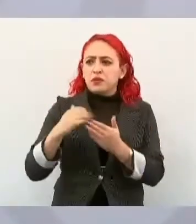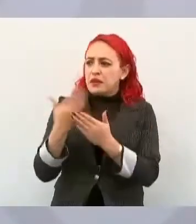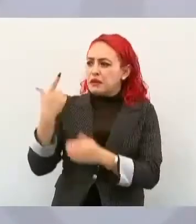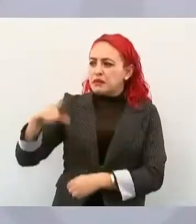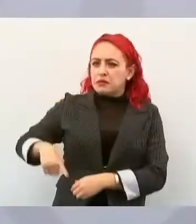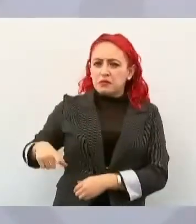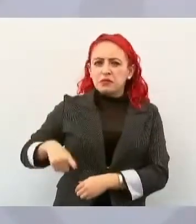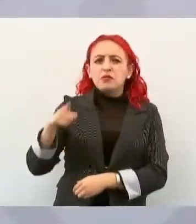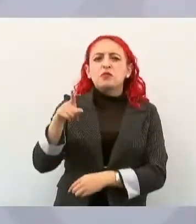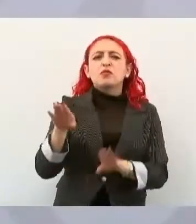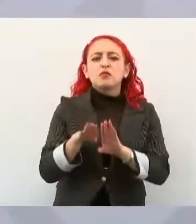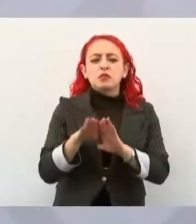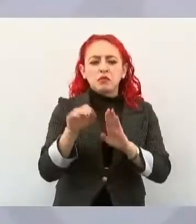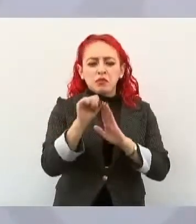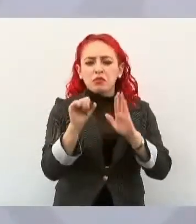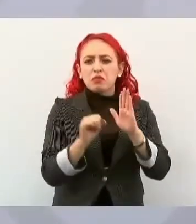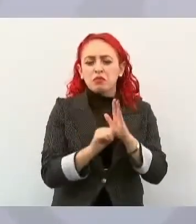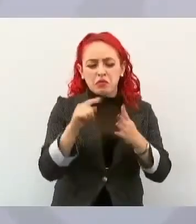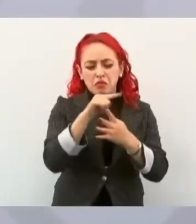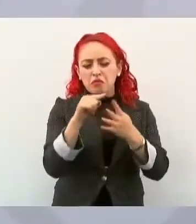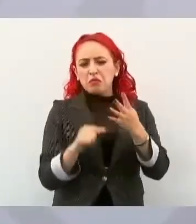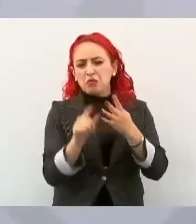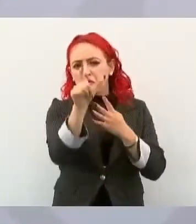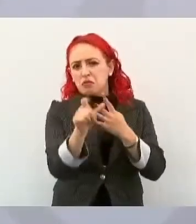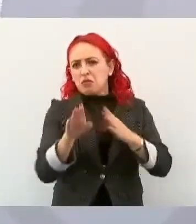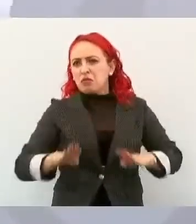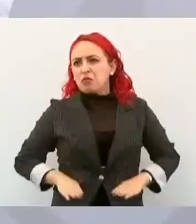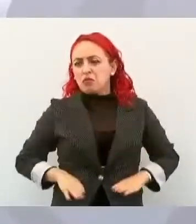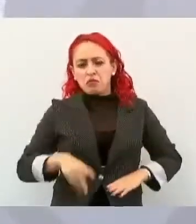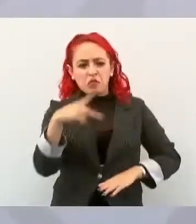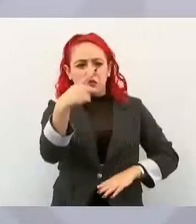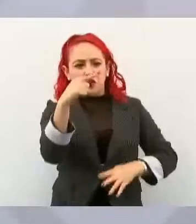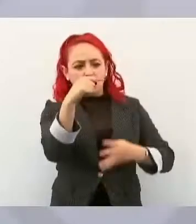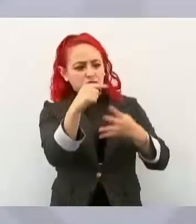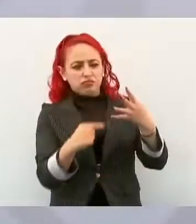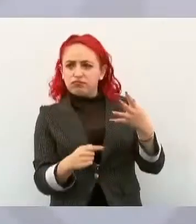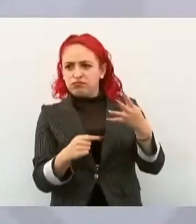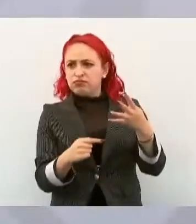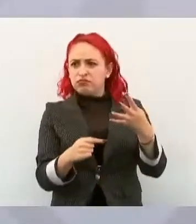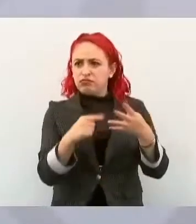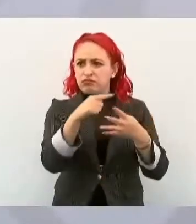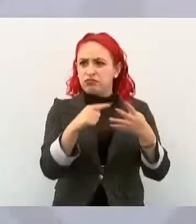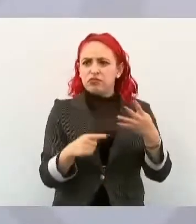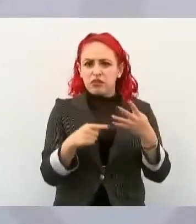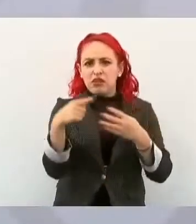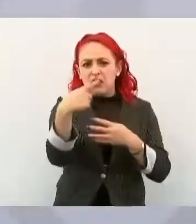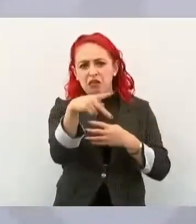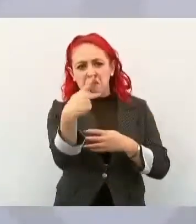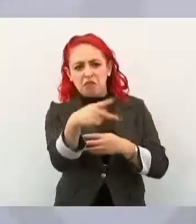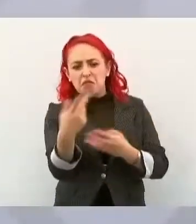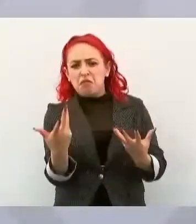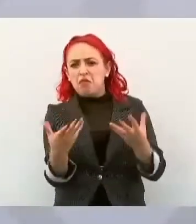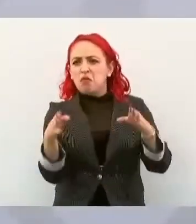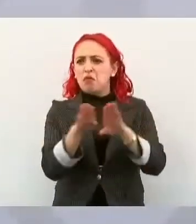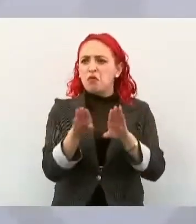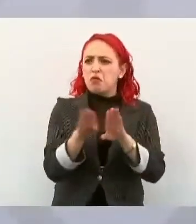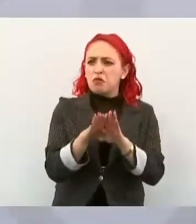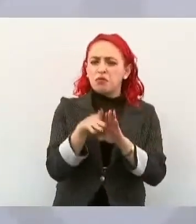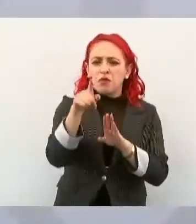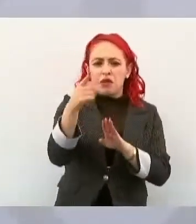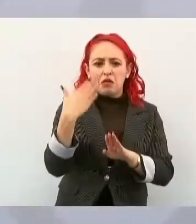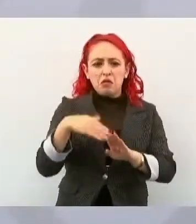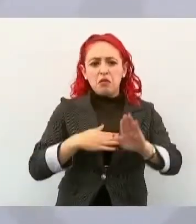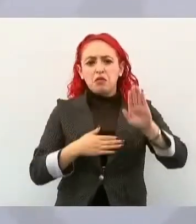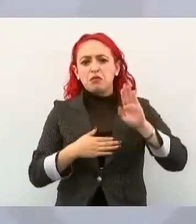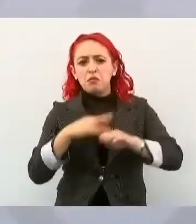un sistema que tenía cuatro características, eran sus cuatro jinetes en los que estaban montados y con lo que